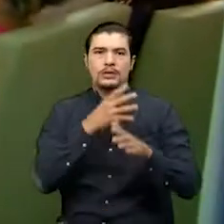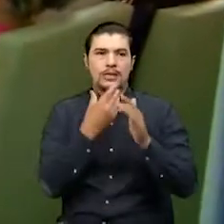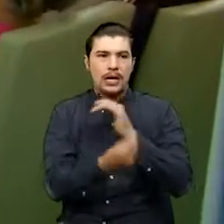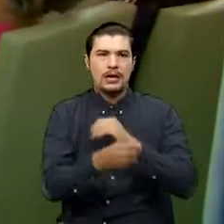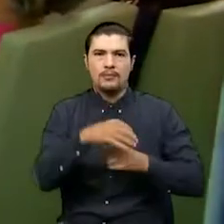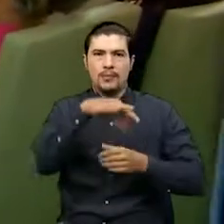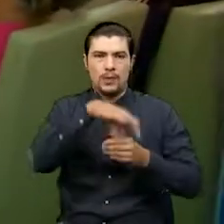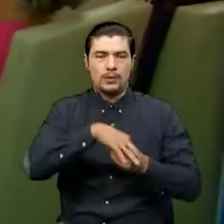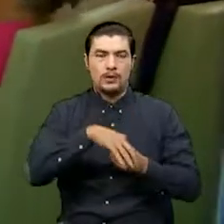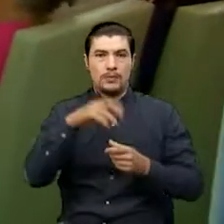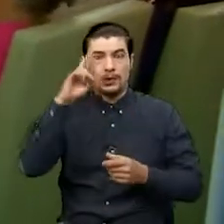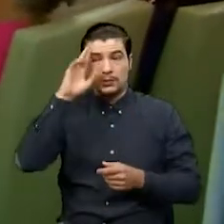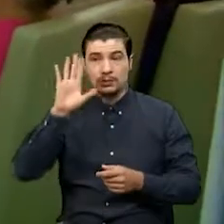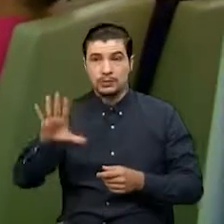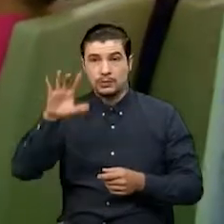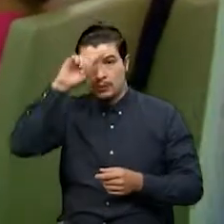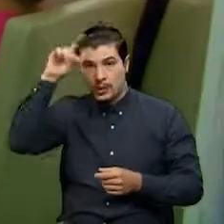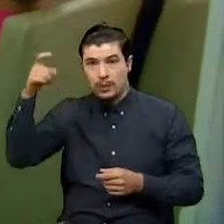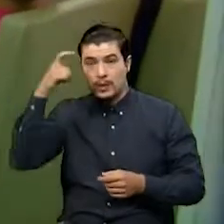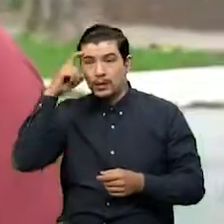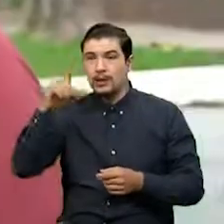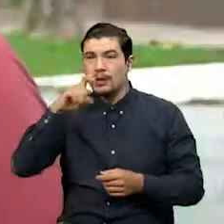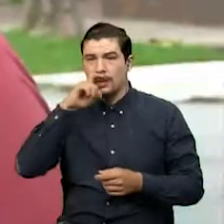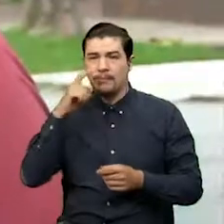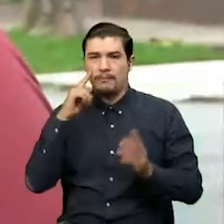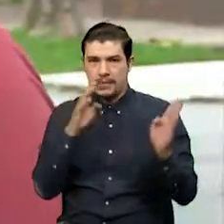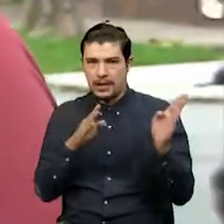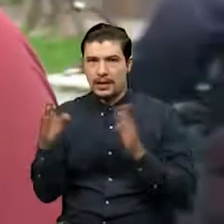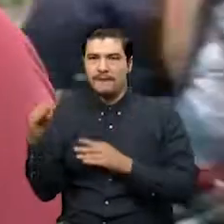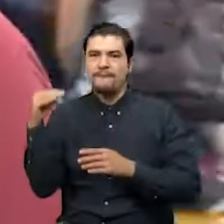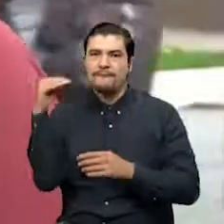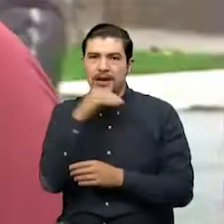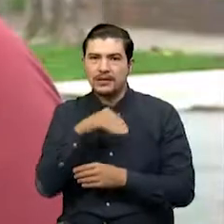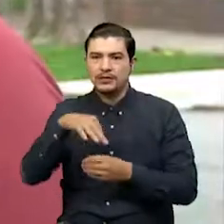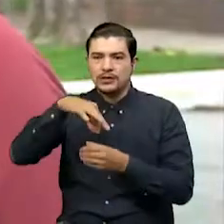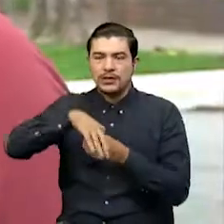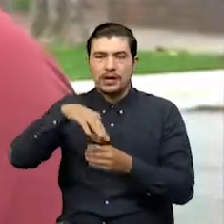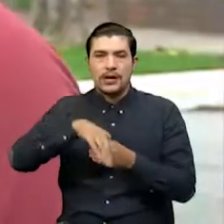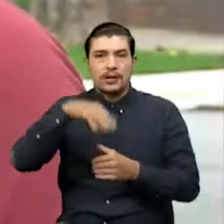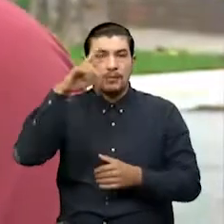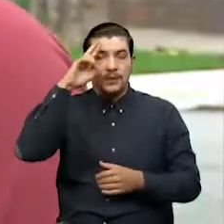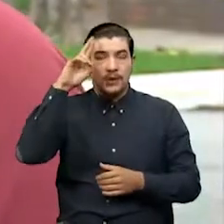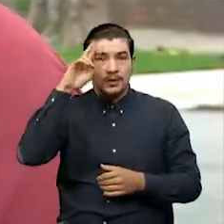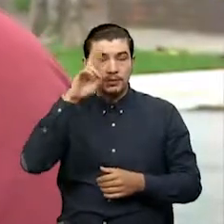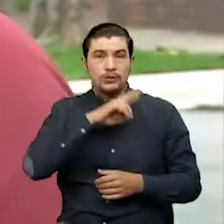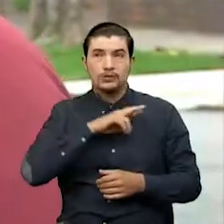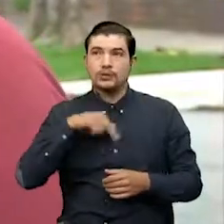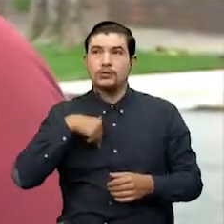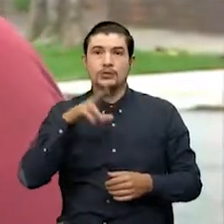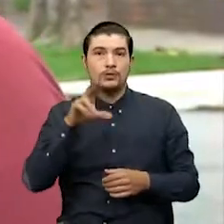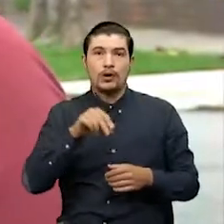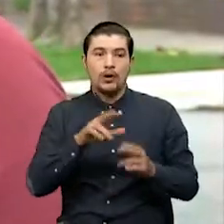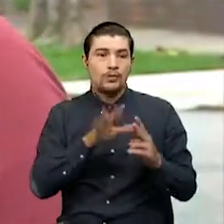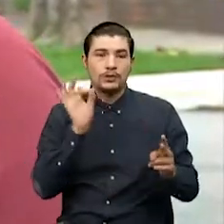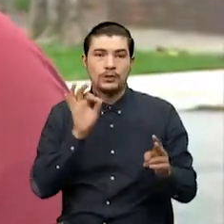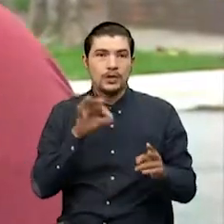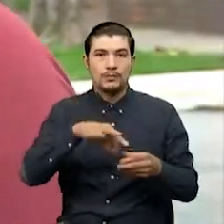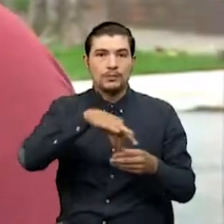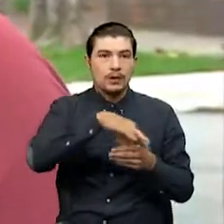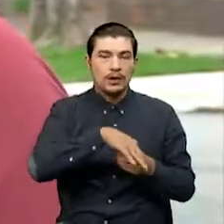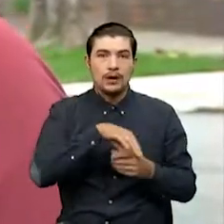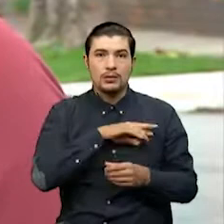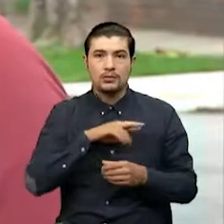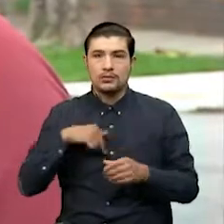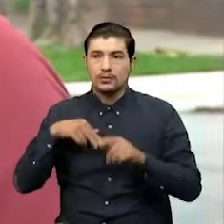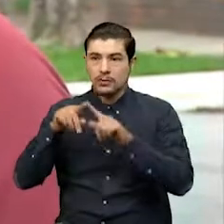que estaría planeando un fraude electoral porque no tenemos opción de elegir tenemos un tarjetón con